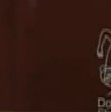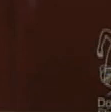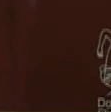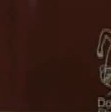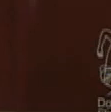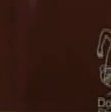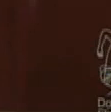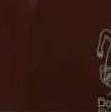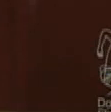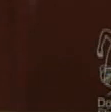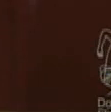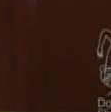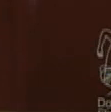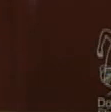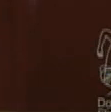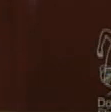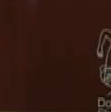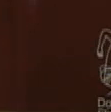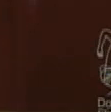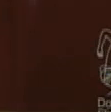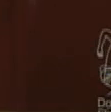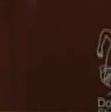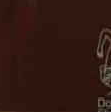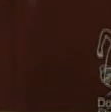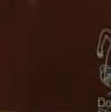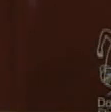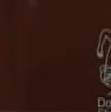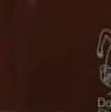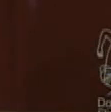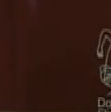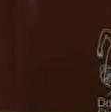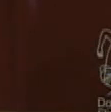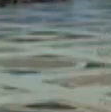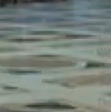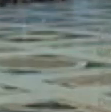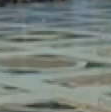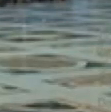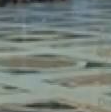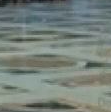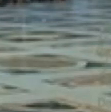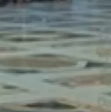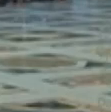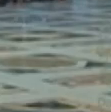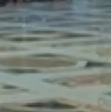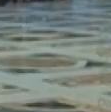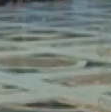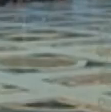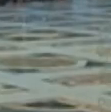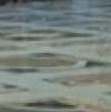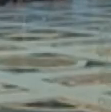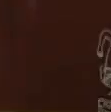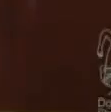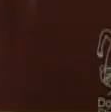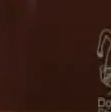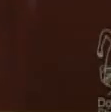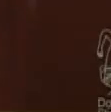a causa de la grave coyuntura política, socioeconómica y sanitaria.